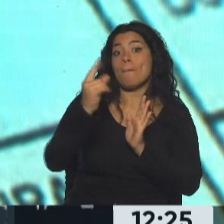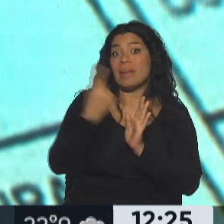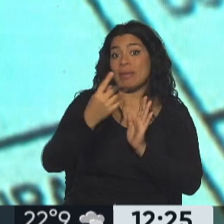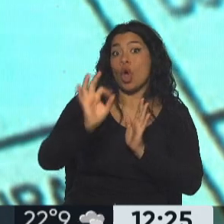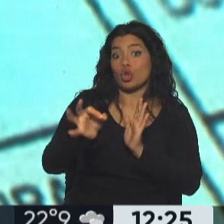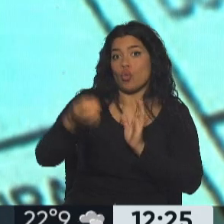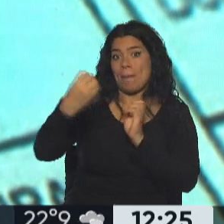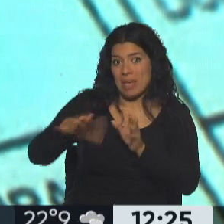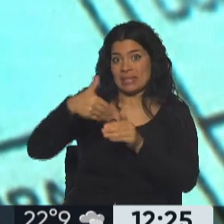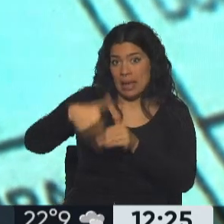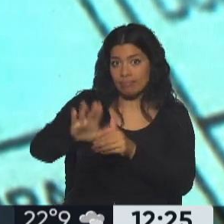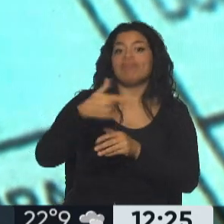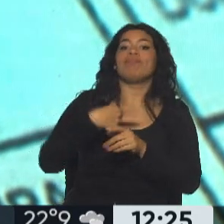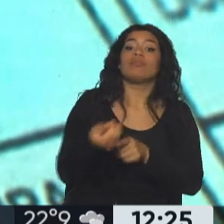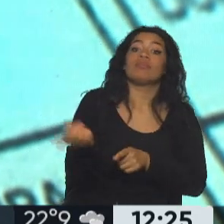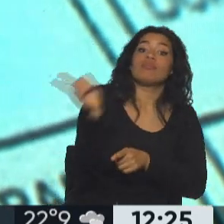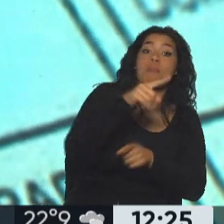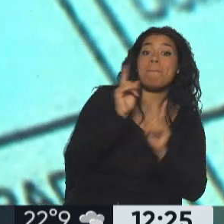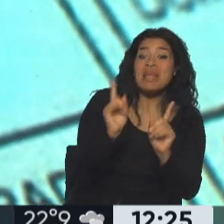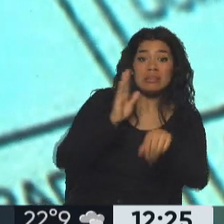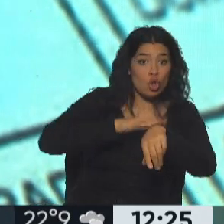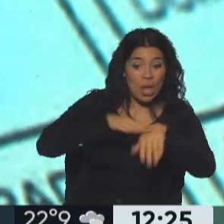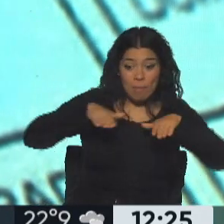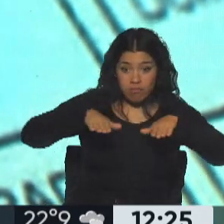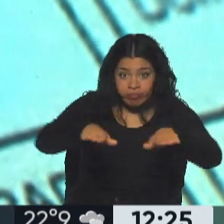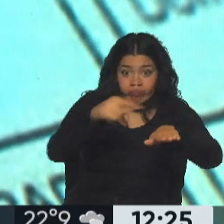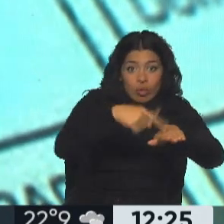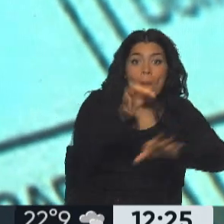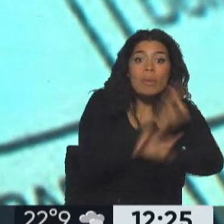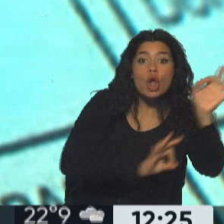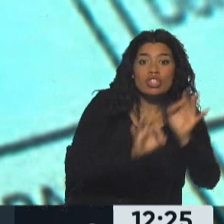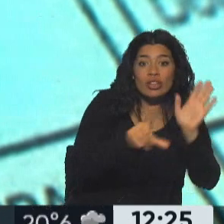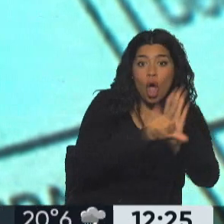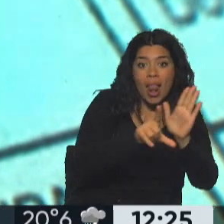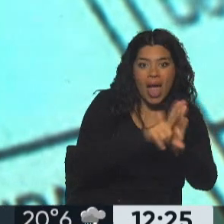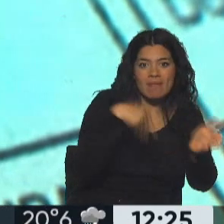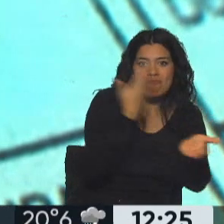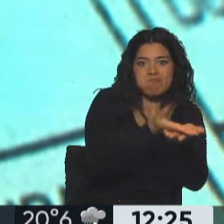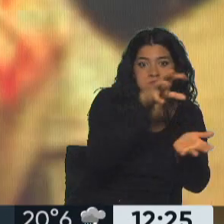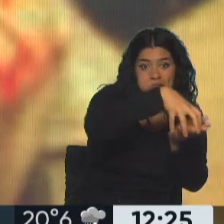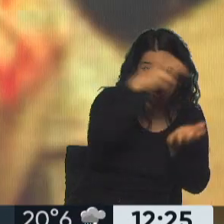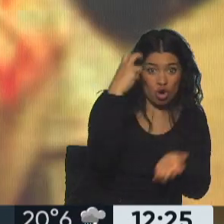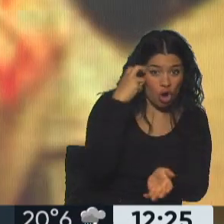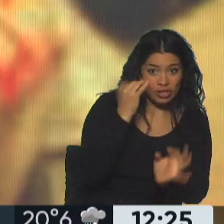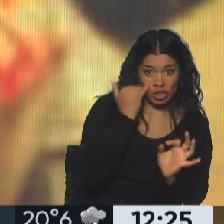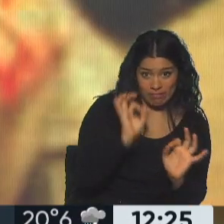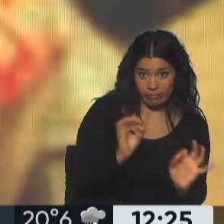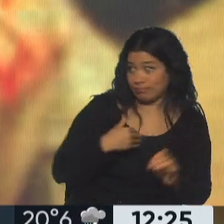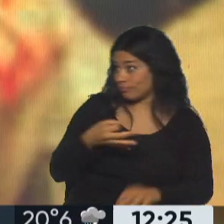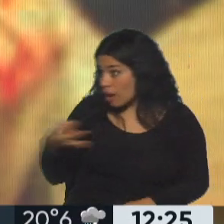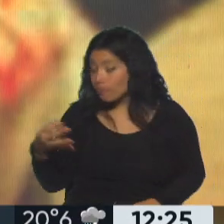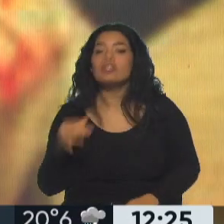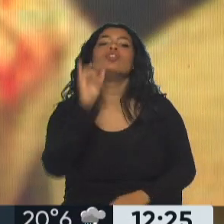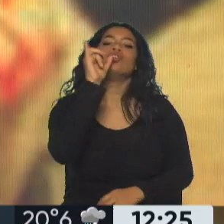Congreso comienza a regir a partir del primer día del año que viene. Raúl de la Torre, bienvenido. Es así, ¿verdad? Es así, son dos instrumentos.